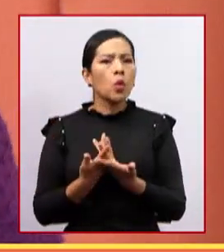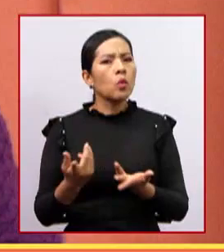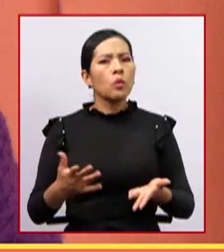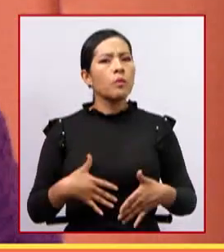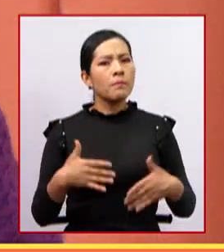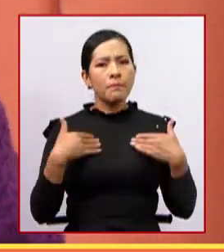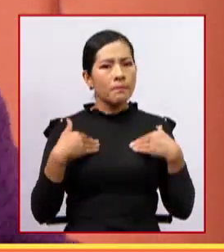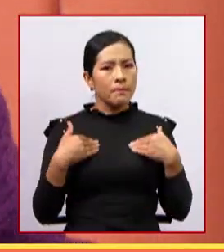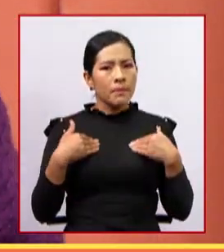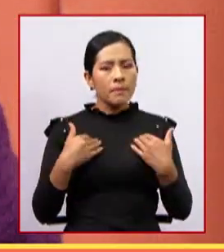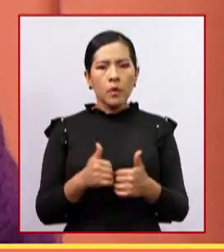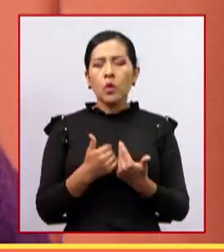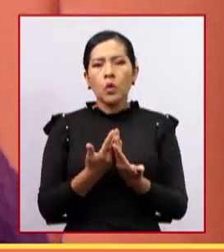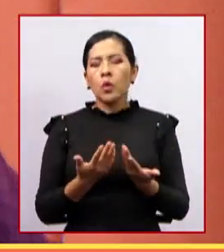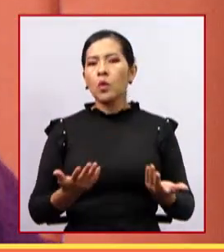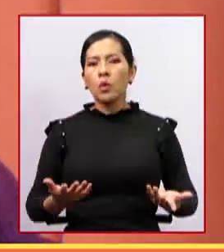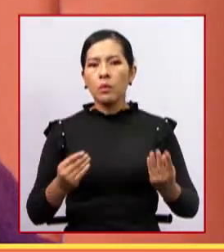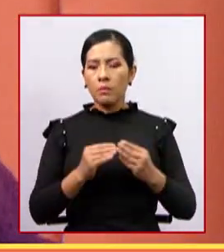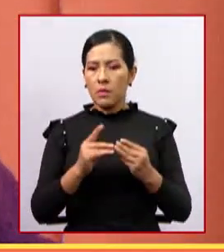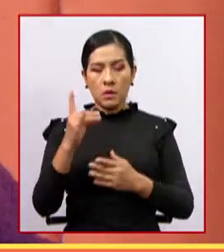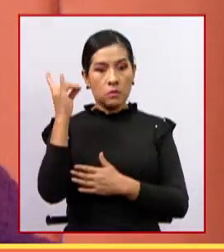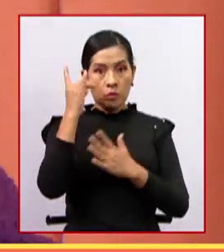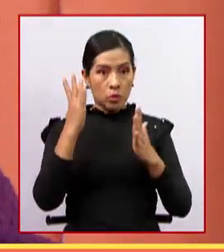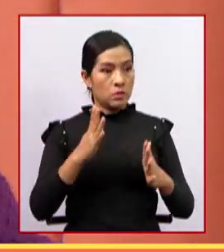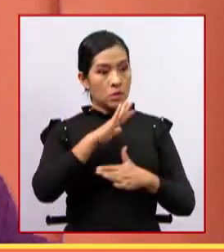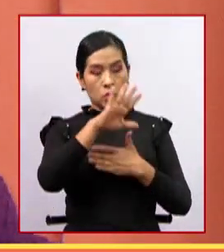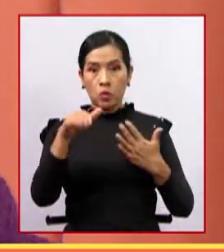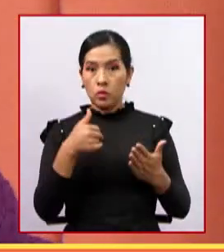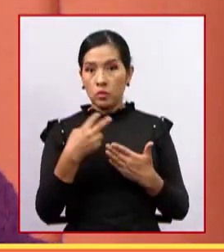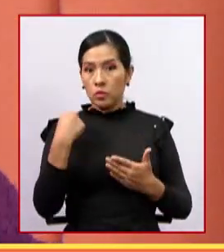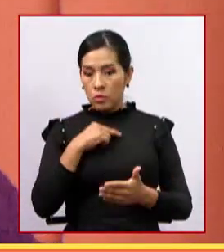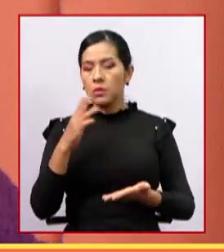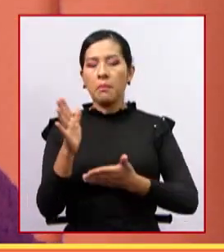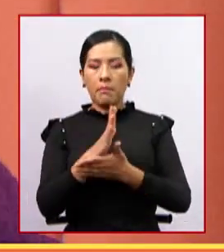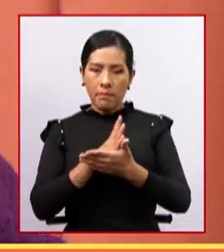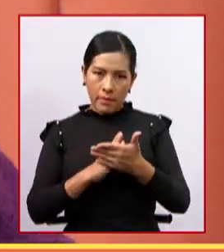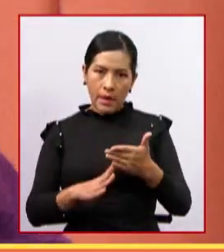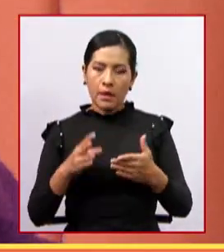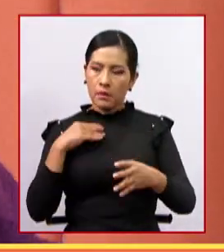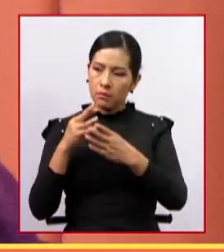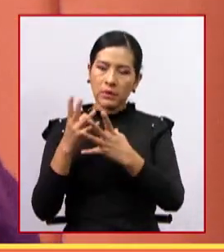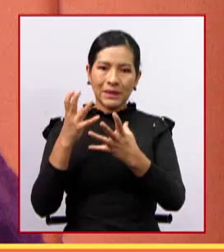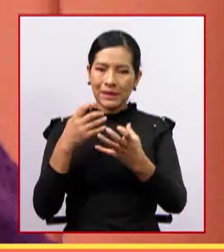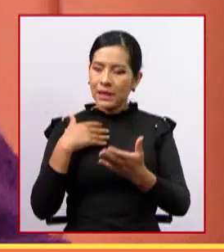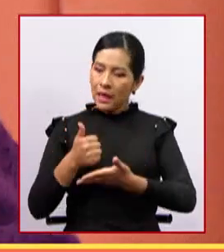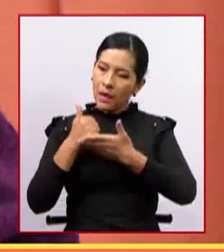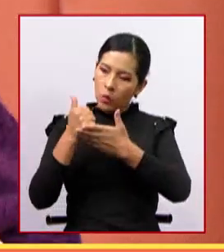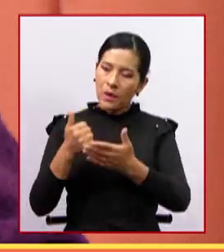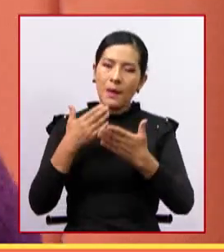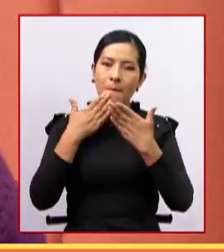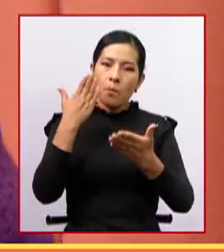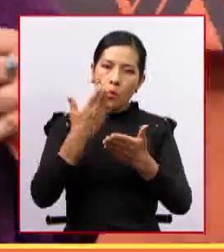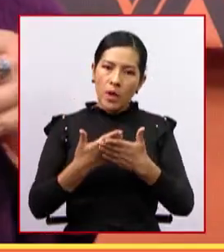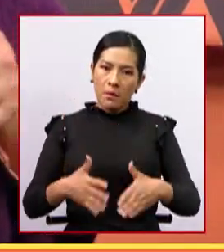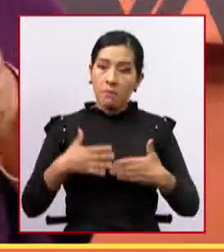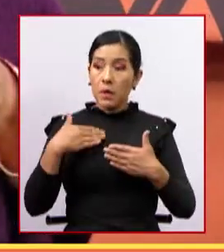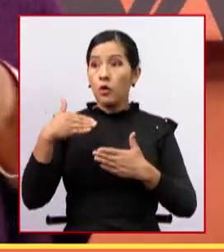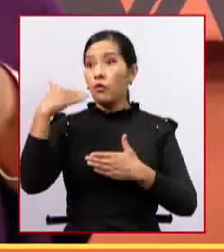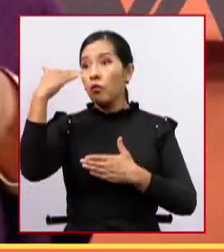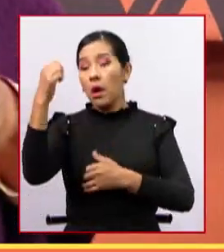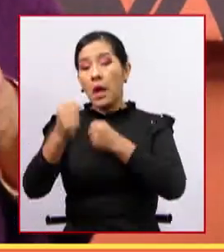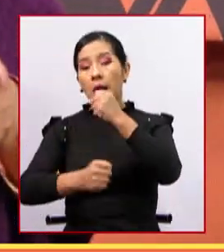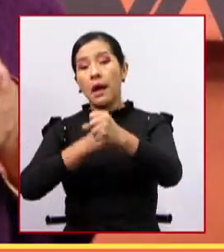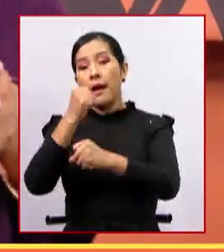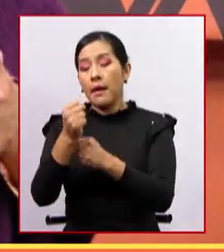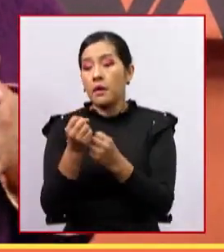cómo, como bolivianos, nosotros somos parte de eso para darle una buena vida el resto de años que nos